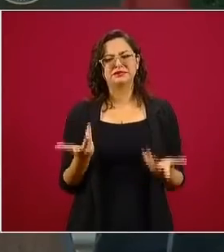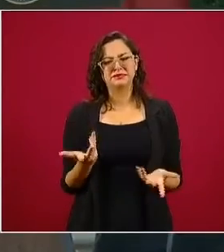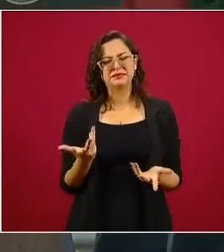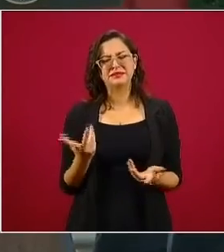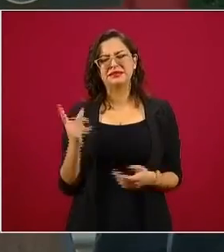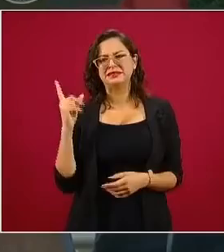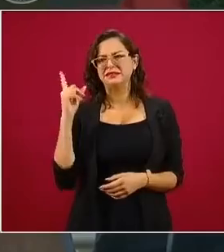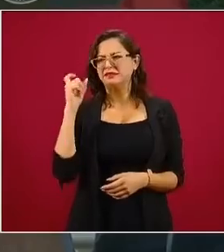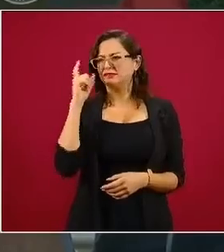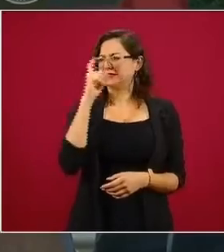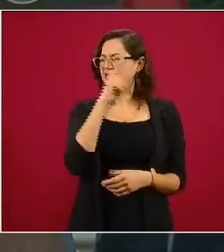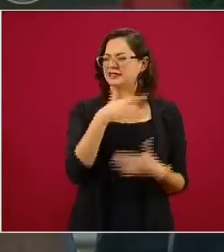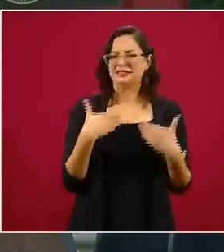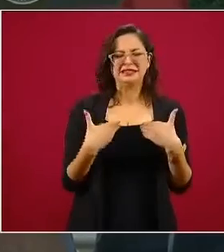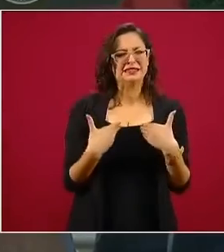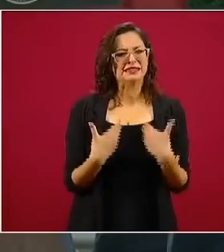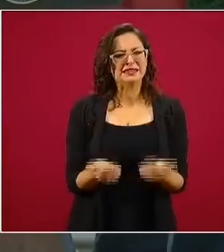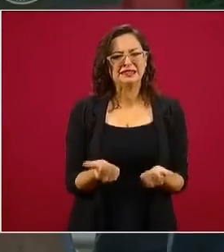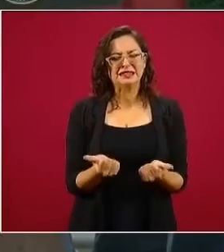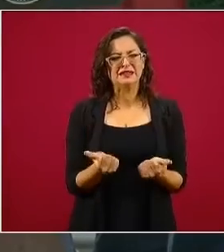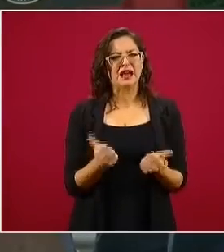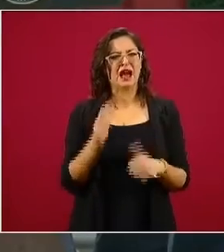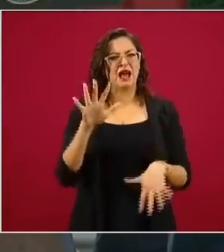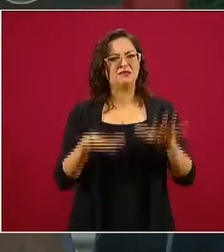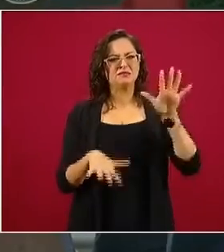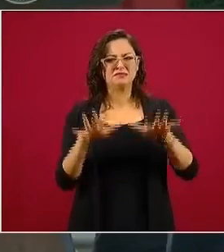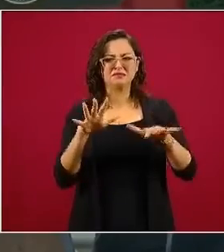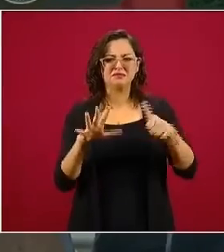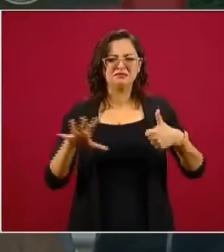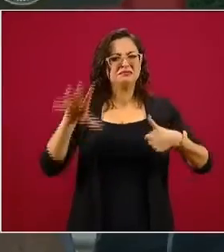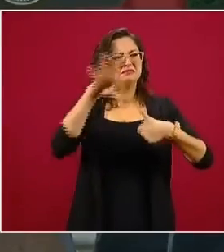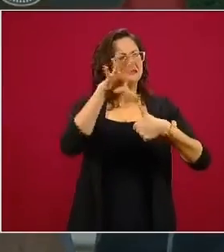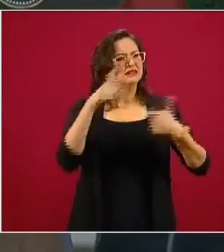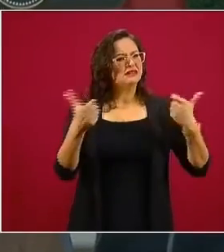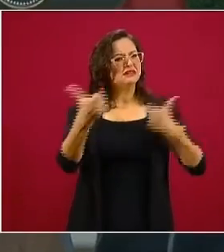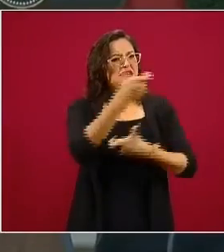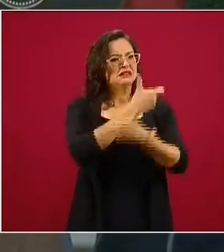deficitaria en términos comerciales.